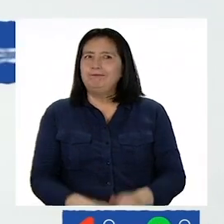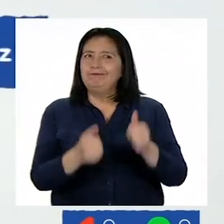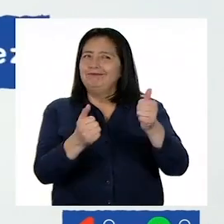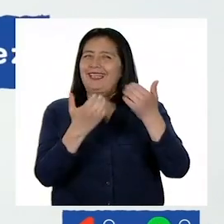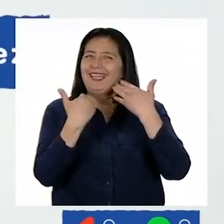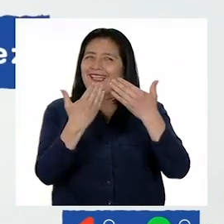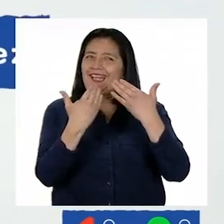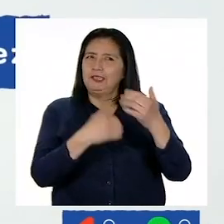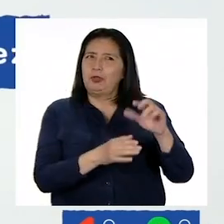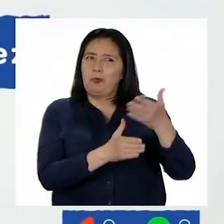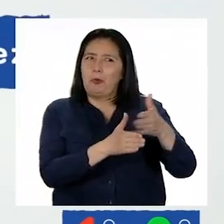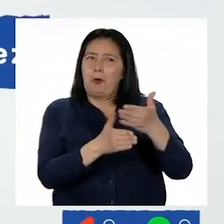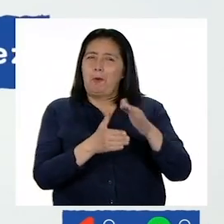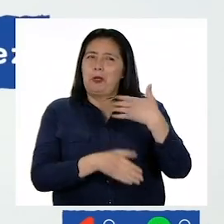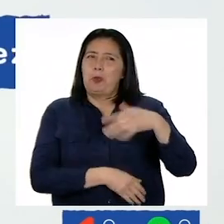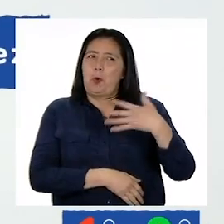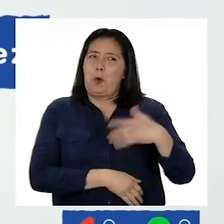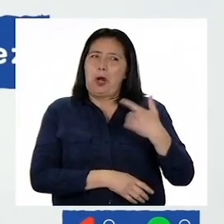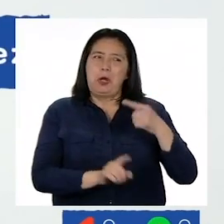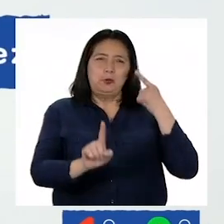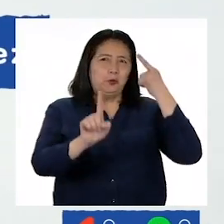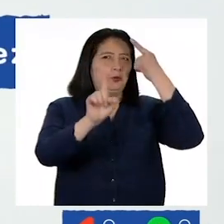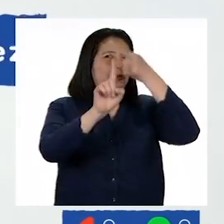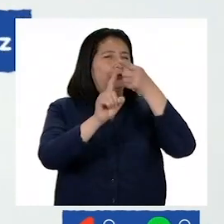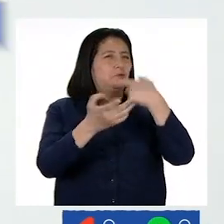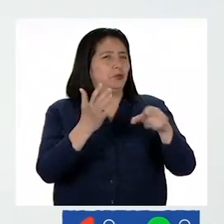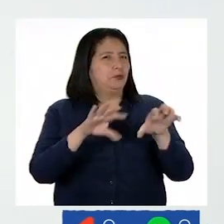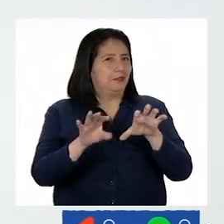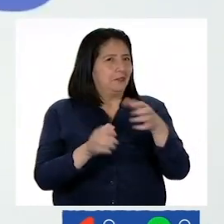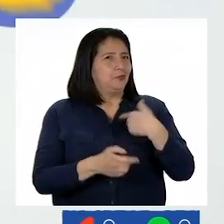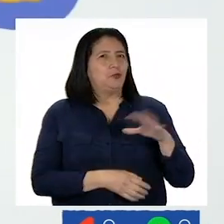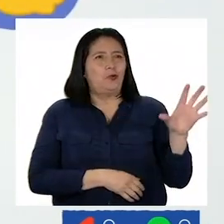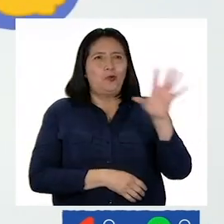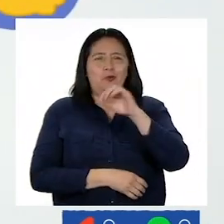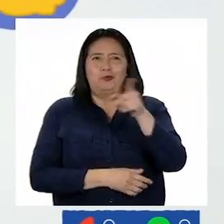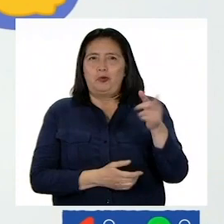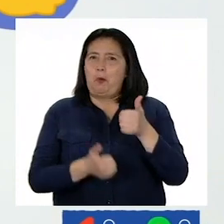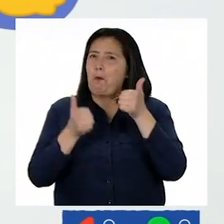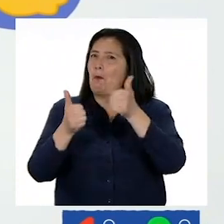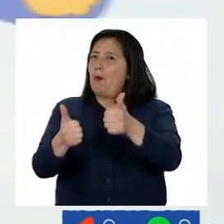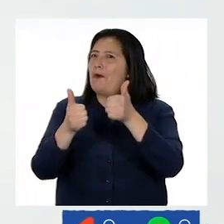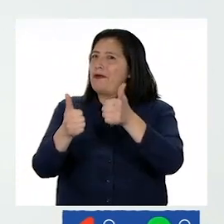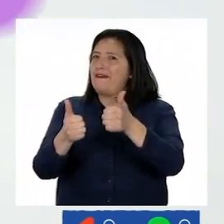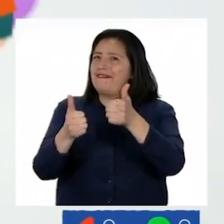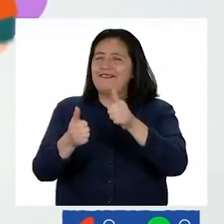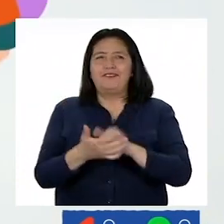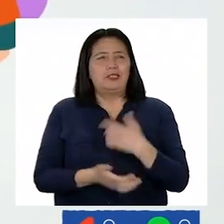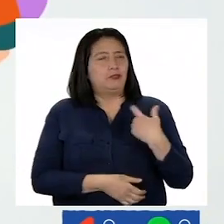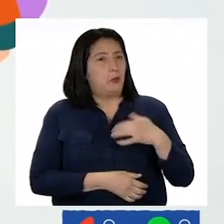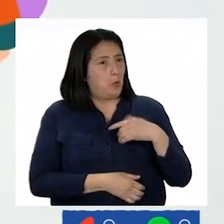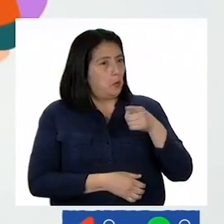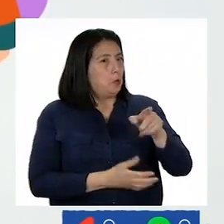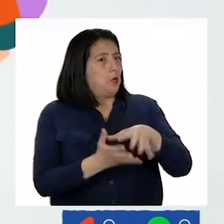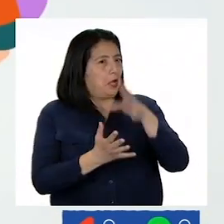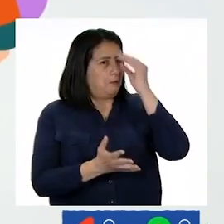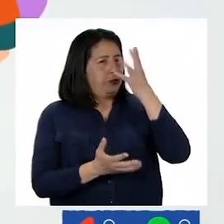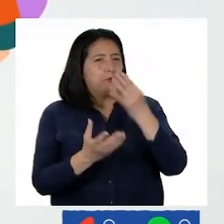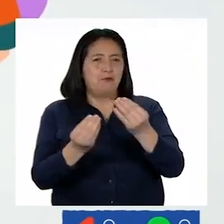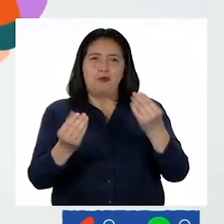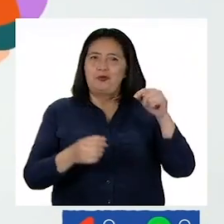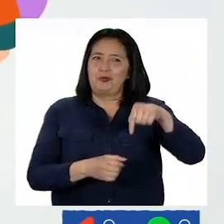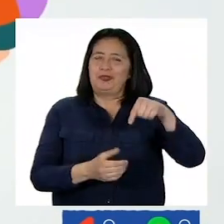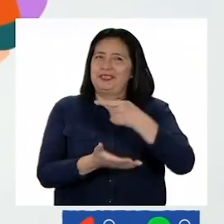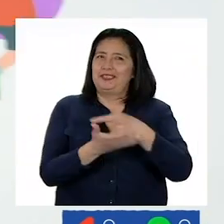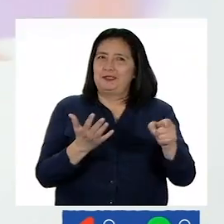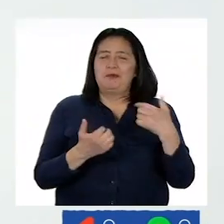Muchas gracias por compartir tu gran reto con todas y todos. Te ha salido estupendo. Se nota que has aprendido muchísimo en